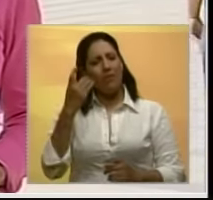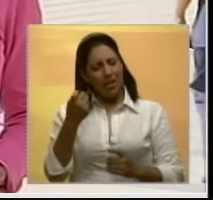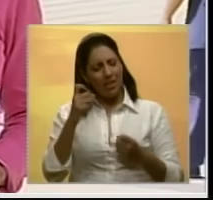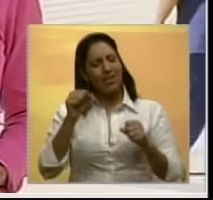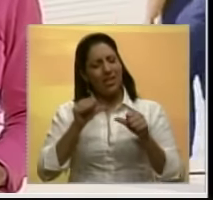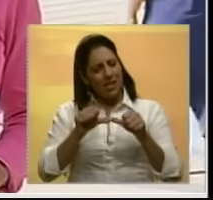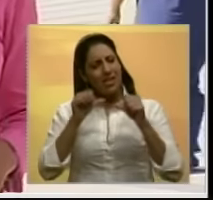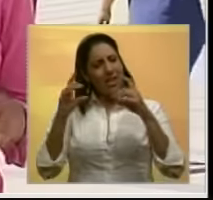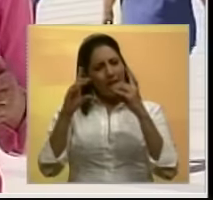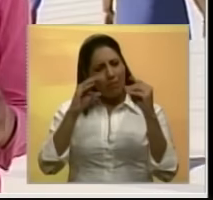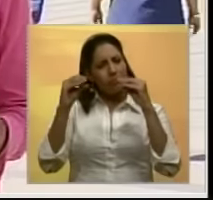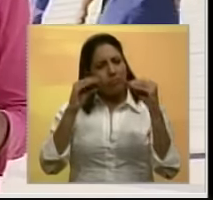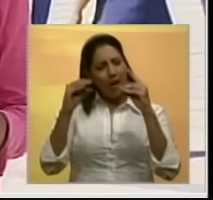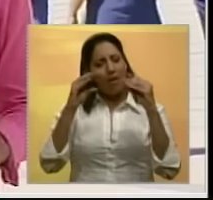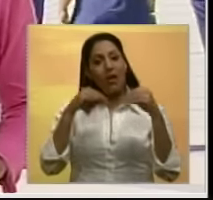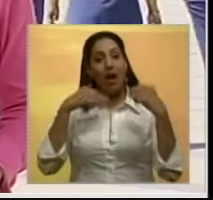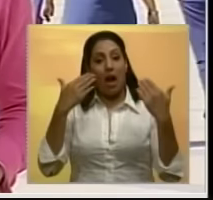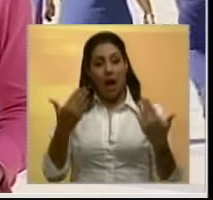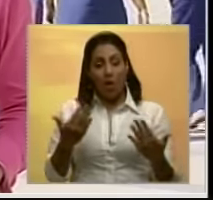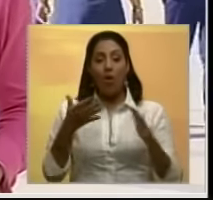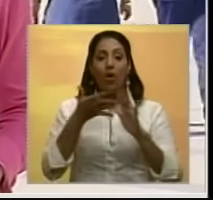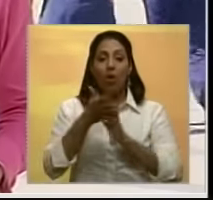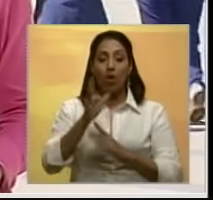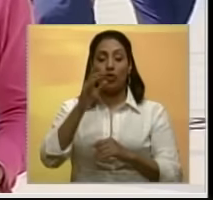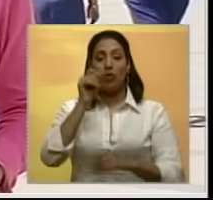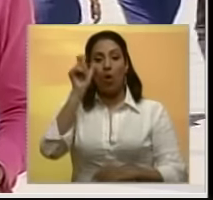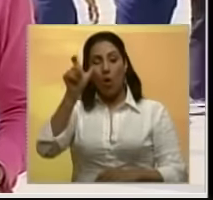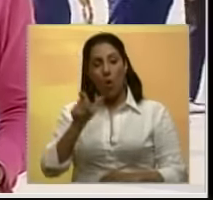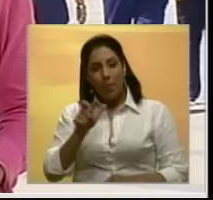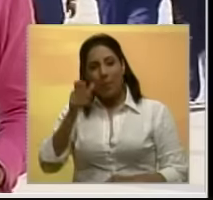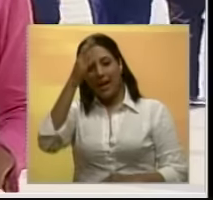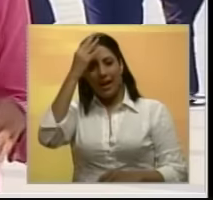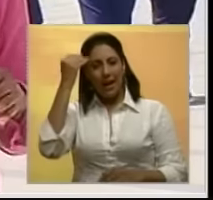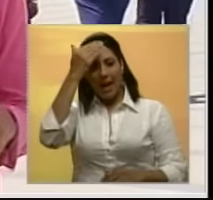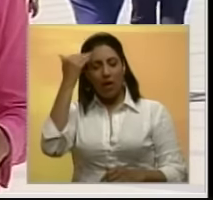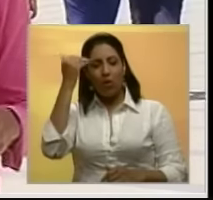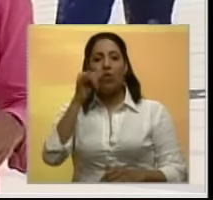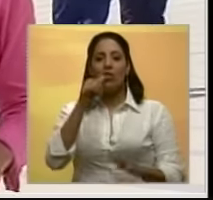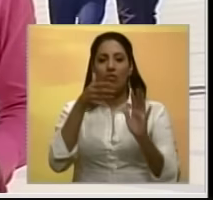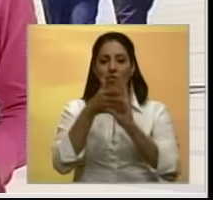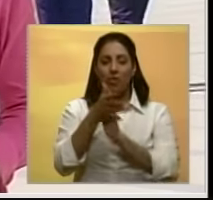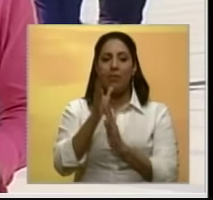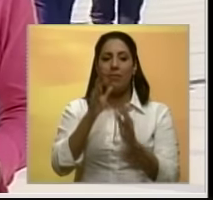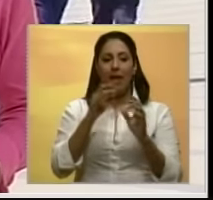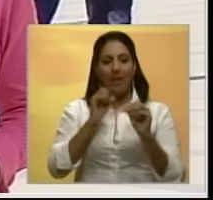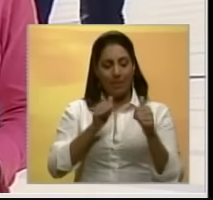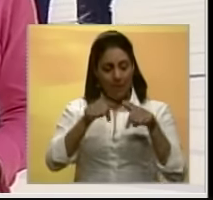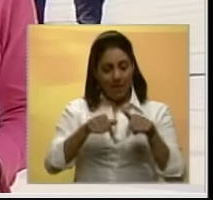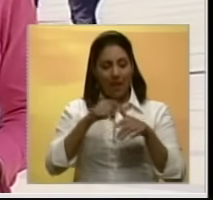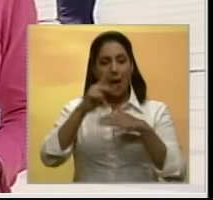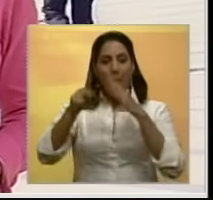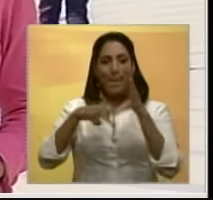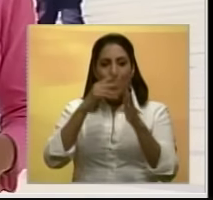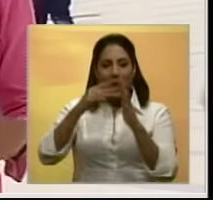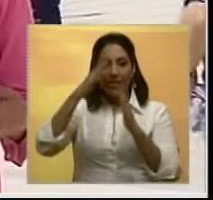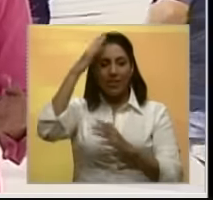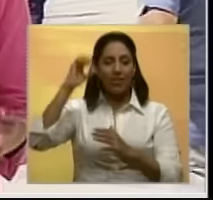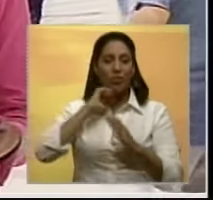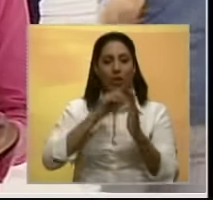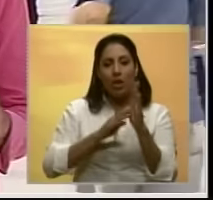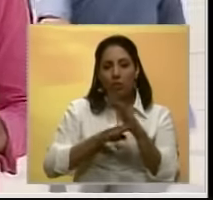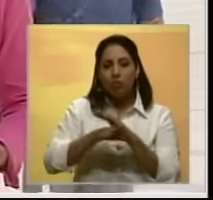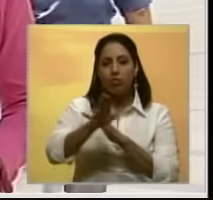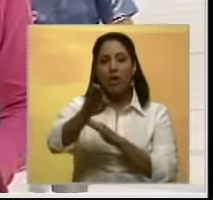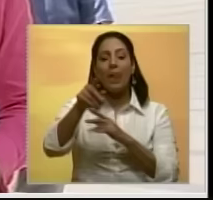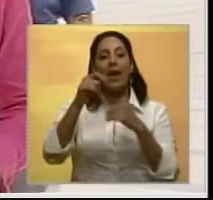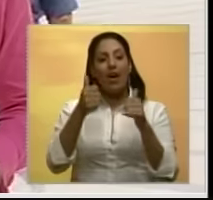se den estas negociaciones. Carlos Ocariz, quien es el representante de la MUD en la mesa de diálogo, quien partió desde acá, desde Parque Cristal, aseguró que se encuentran